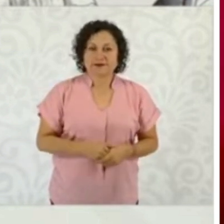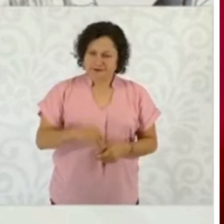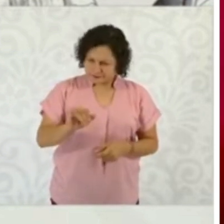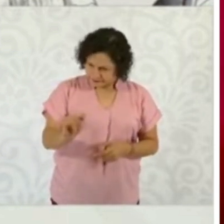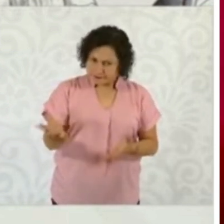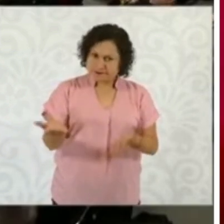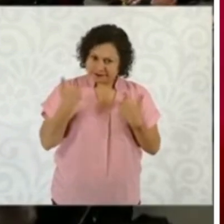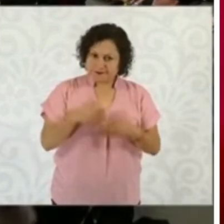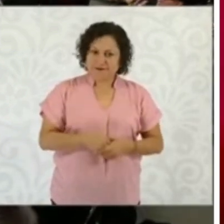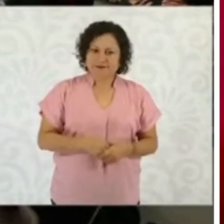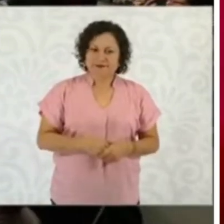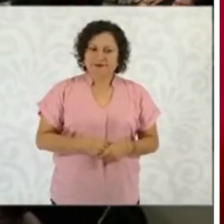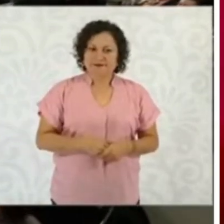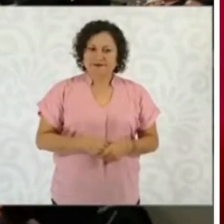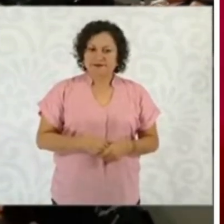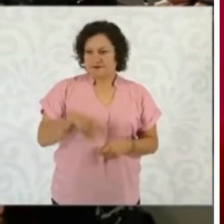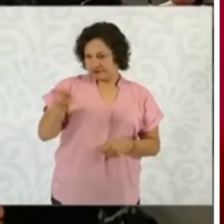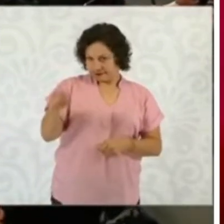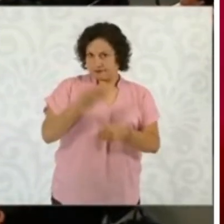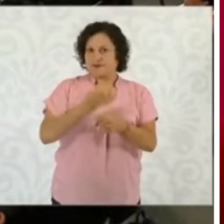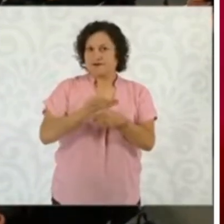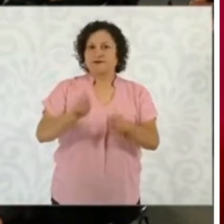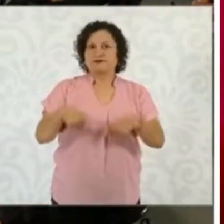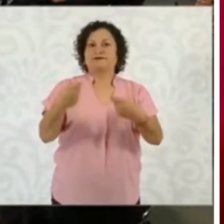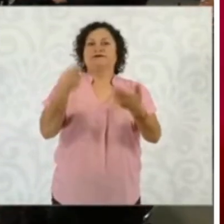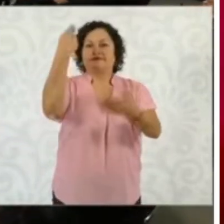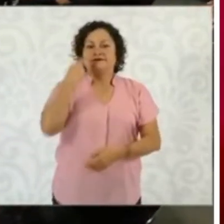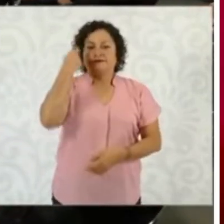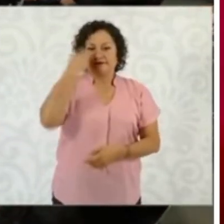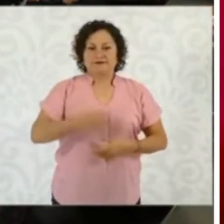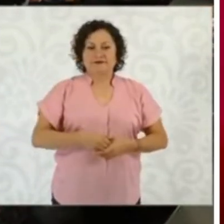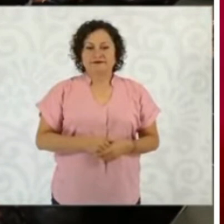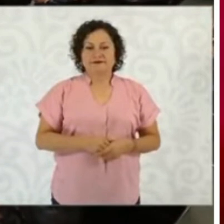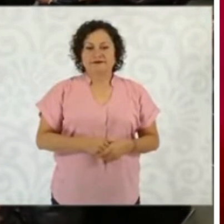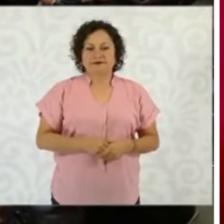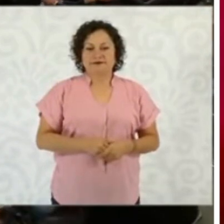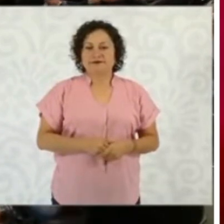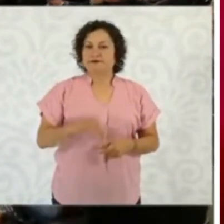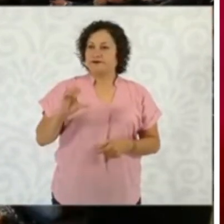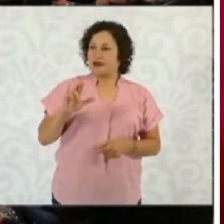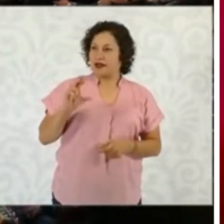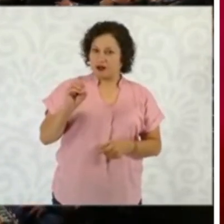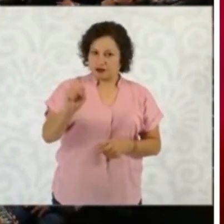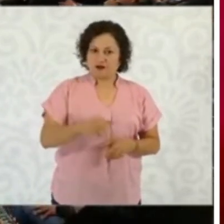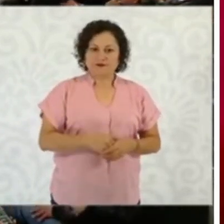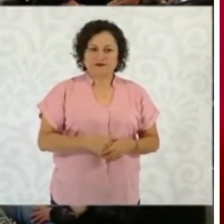Sí, pues usted es el que le van a dar la pensión ahorita. ¿Carlos? ¿Es él? Carlos.